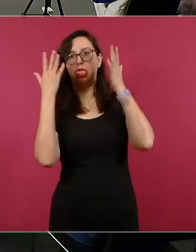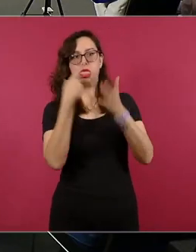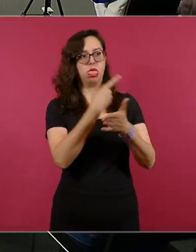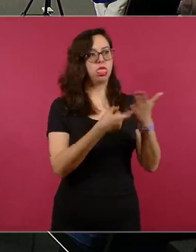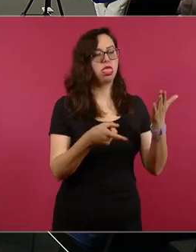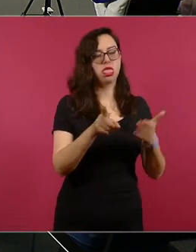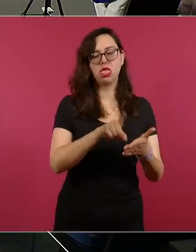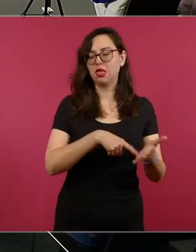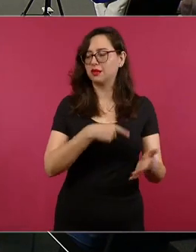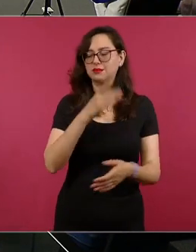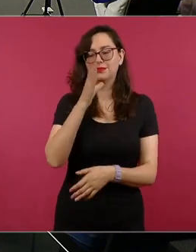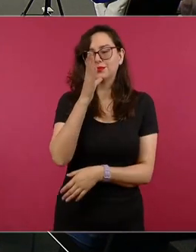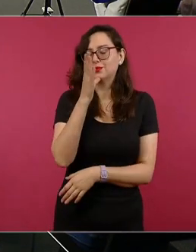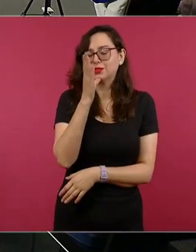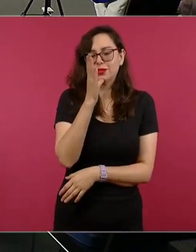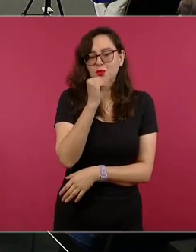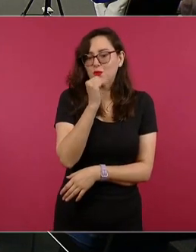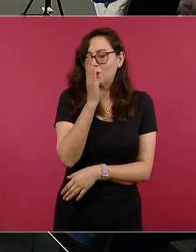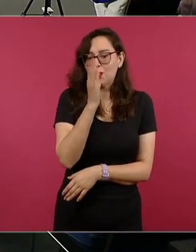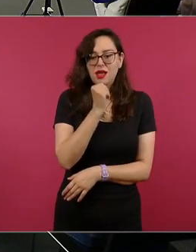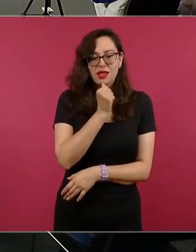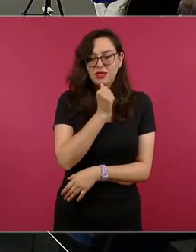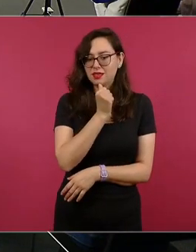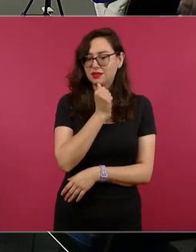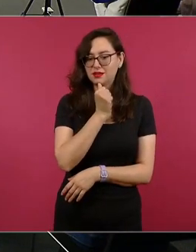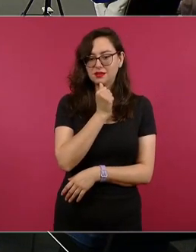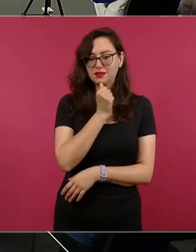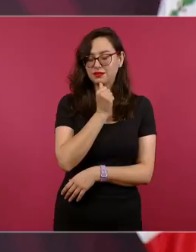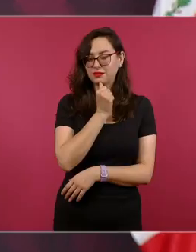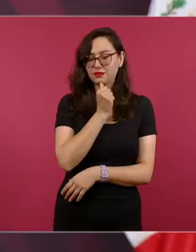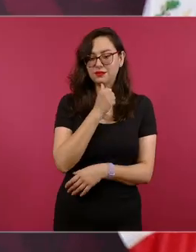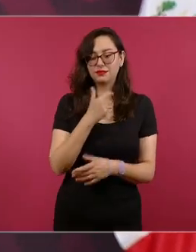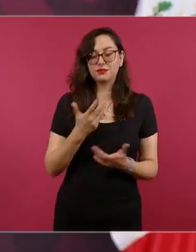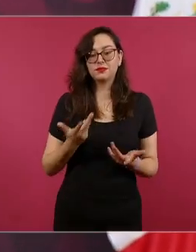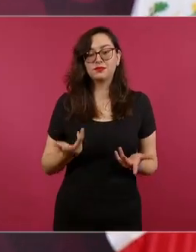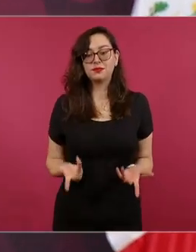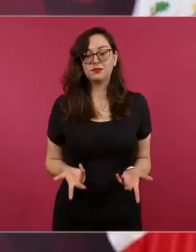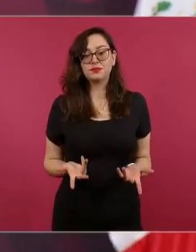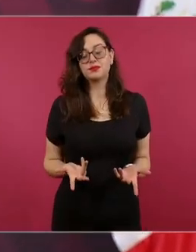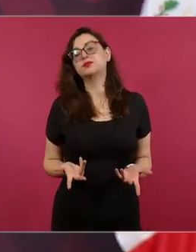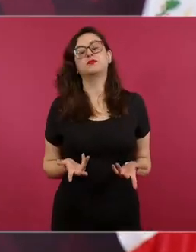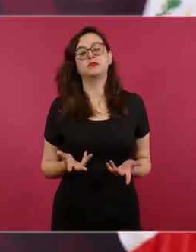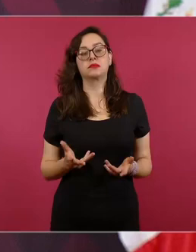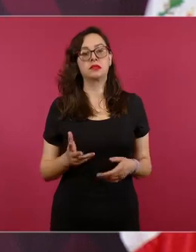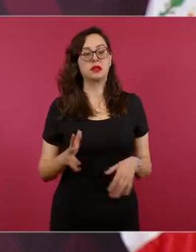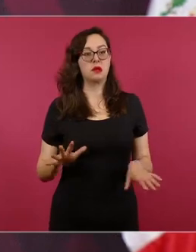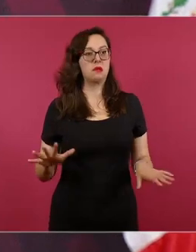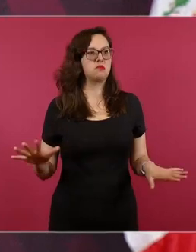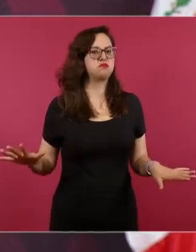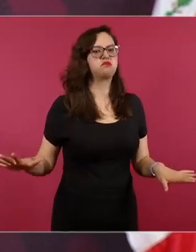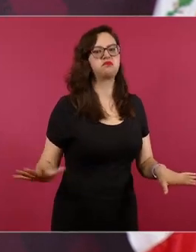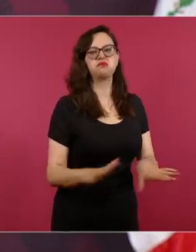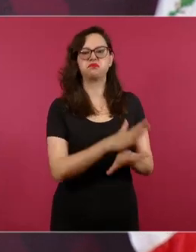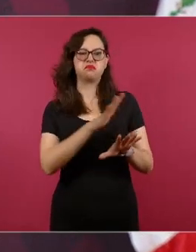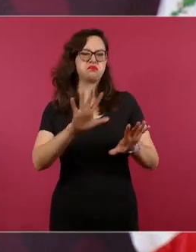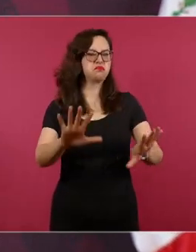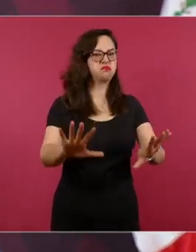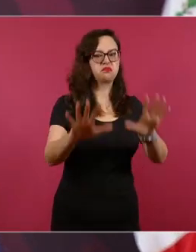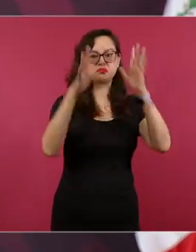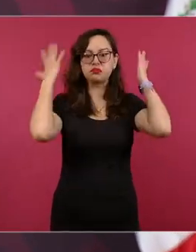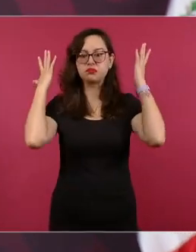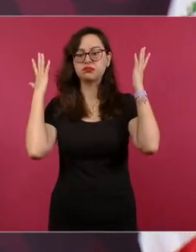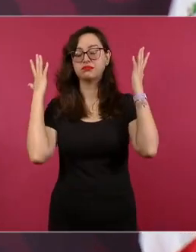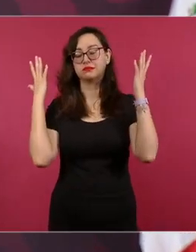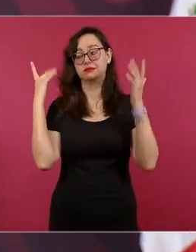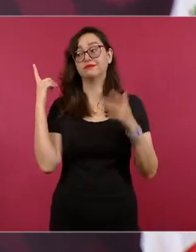no llevar a cabo una reforma radical. Porque